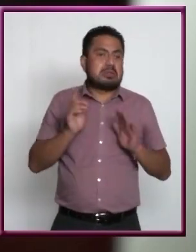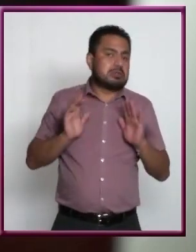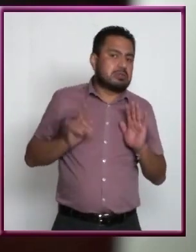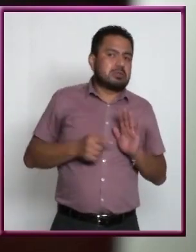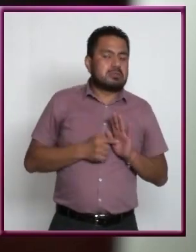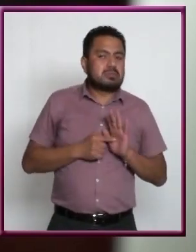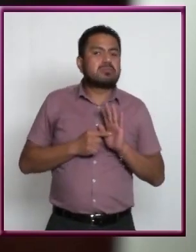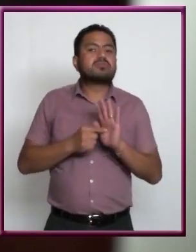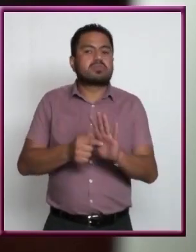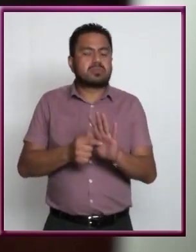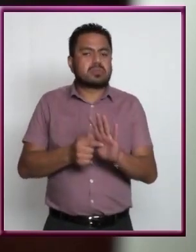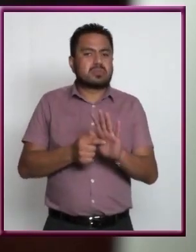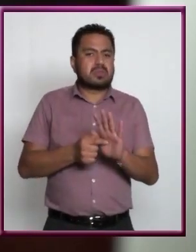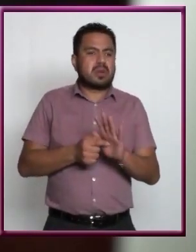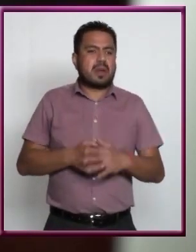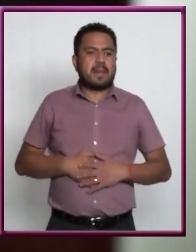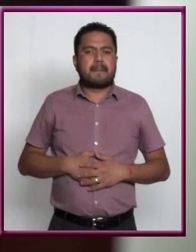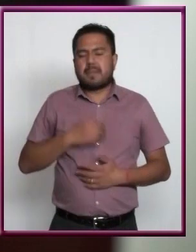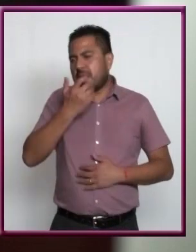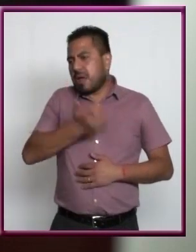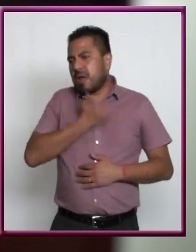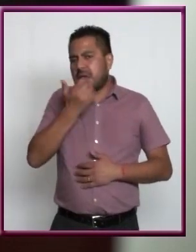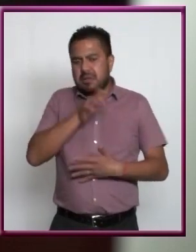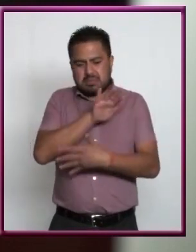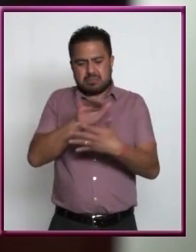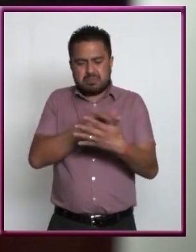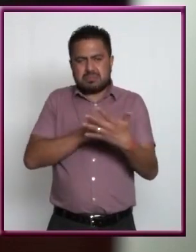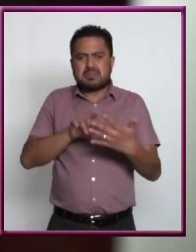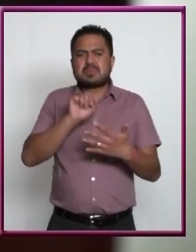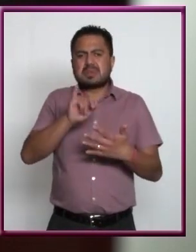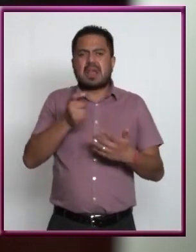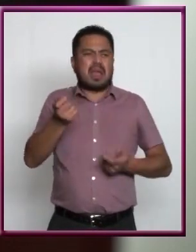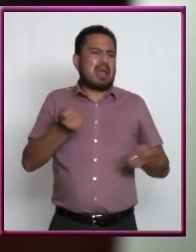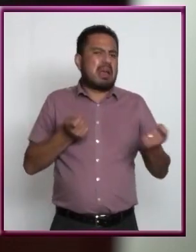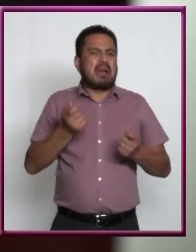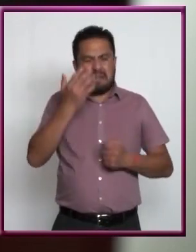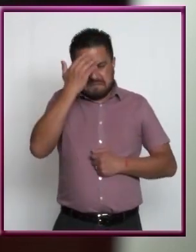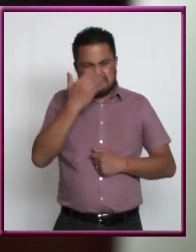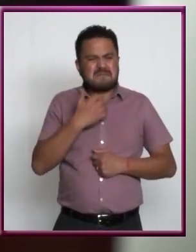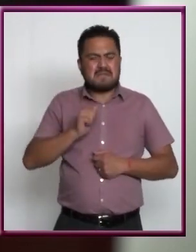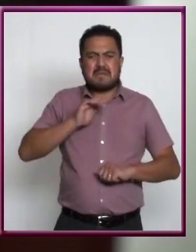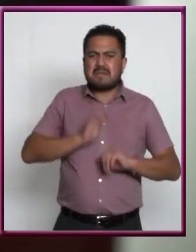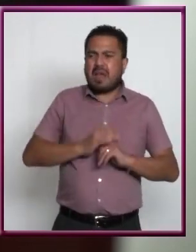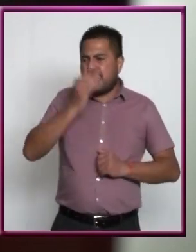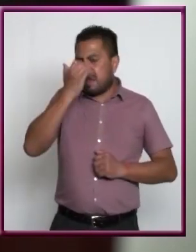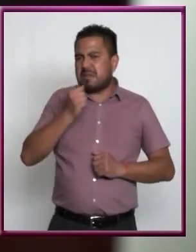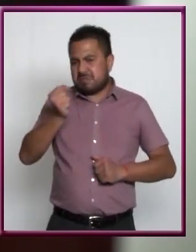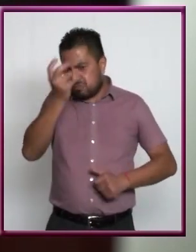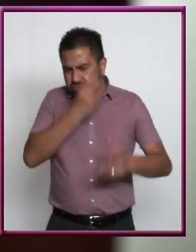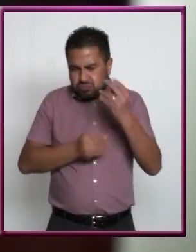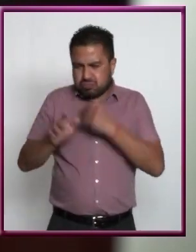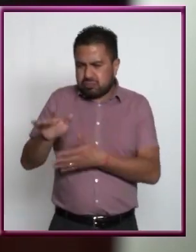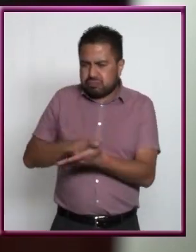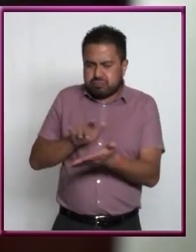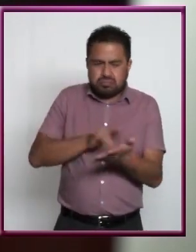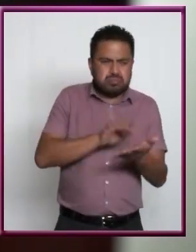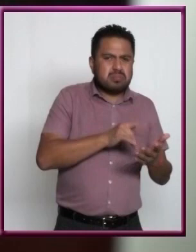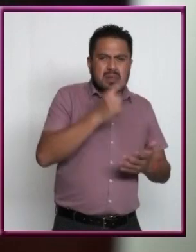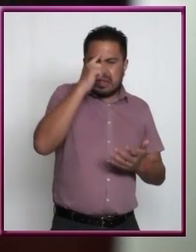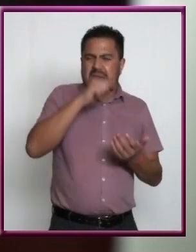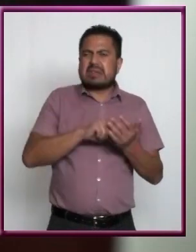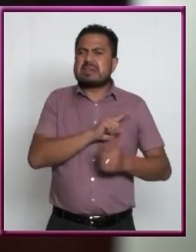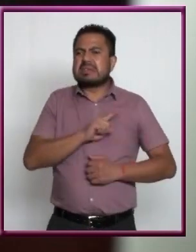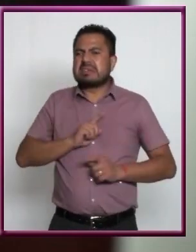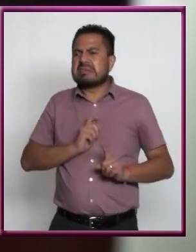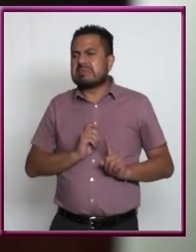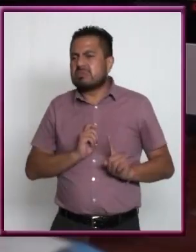ha mostrado que el hábito de la lectura sí agiliza un poco los hábitos de aprendizaje? ¿Tú a qué crees que se